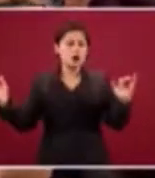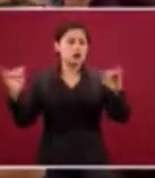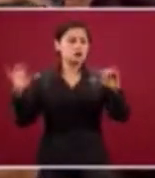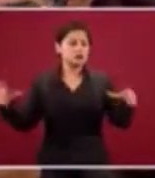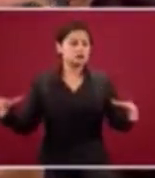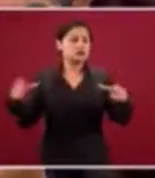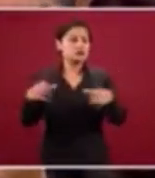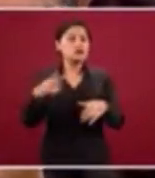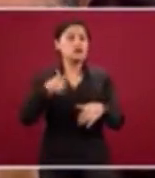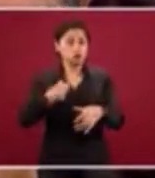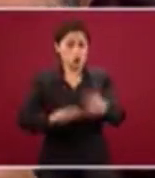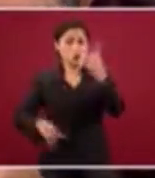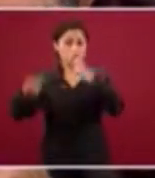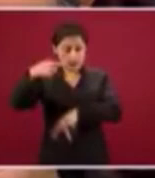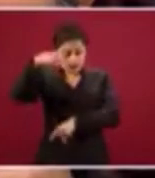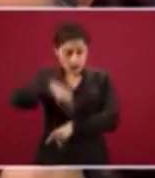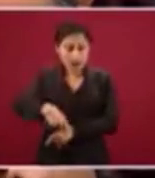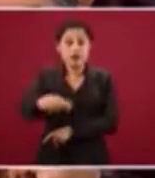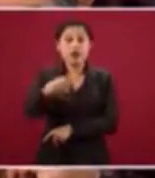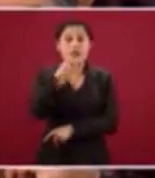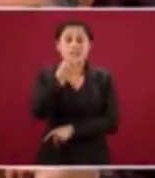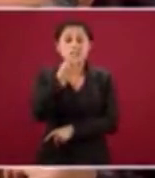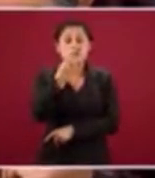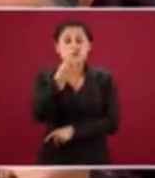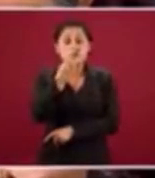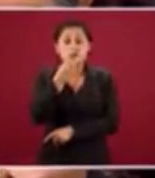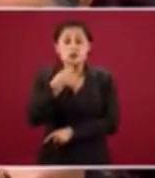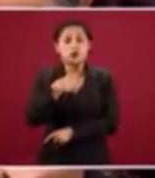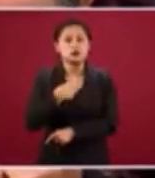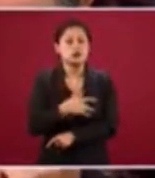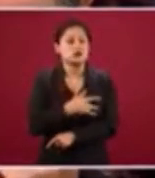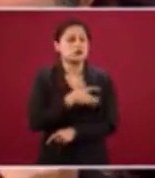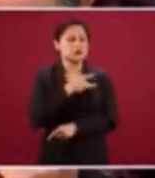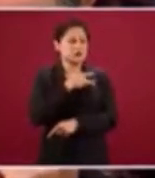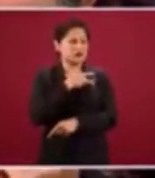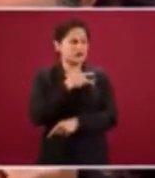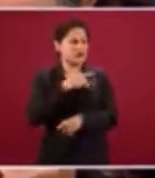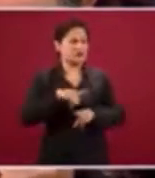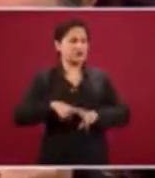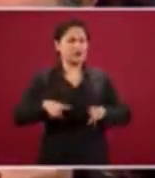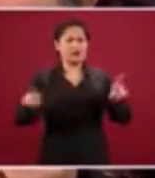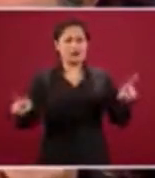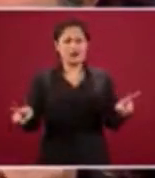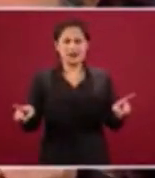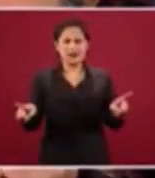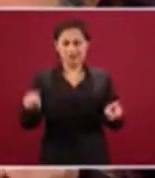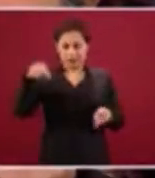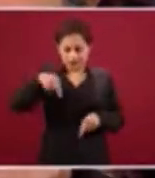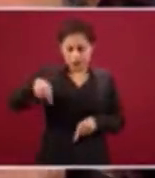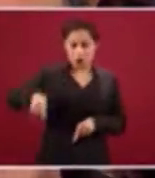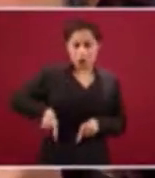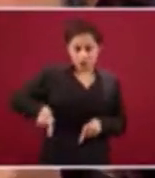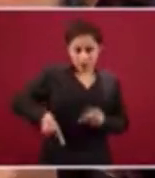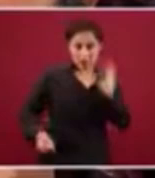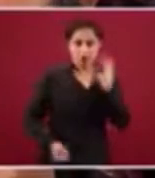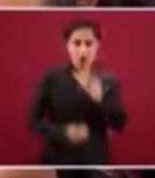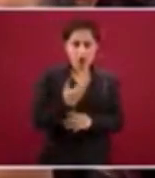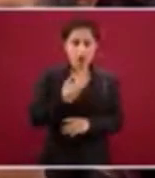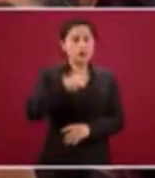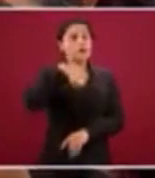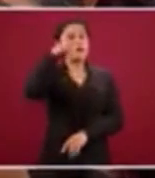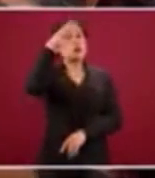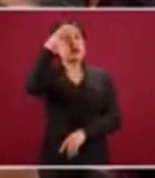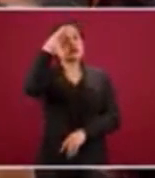en ese desayuno y yo me imaginé que iba a ser otra cosa ese desayuno, primer desayuno de este gobierno nuevo, en el que en